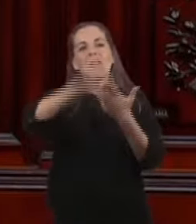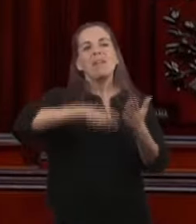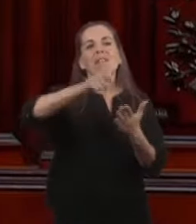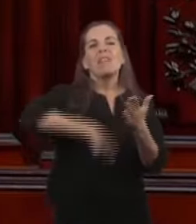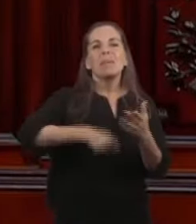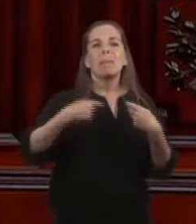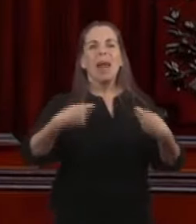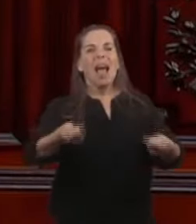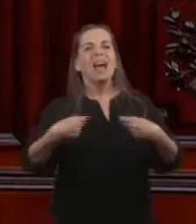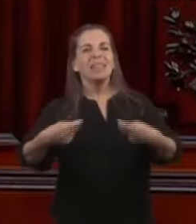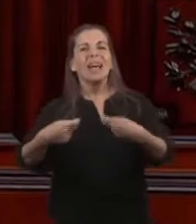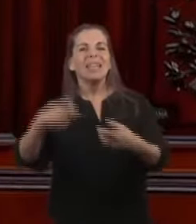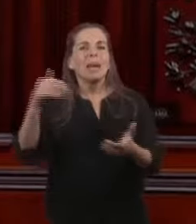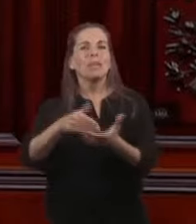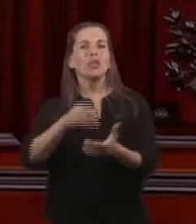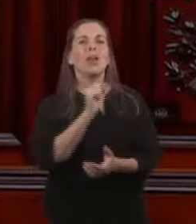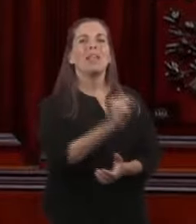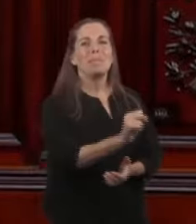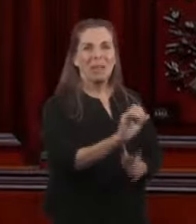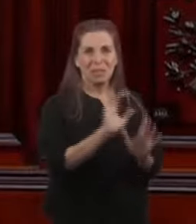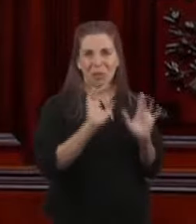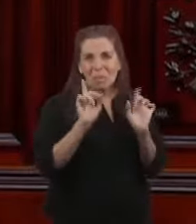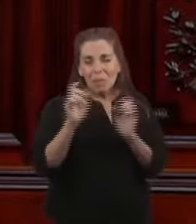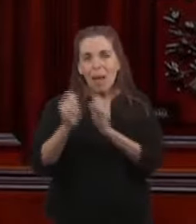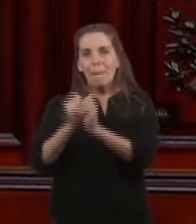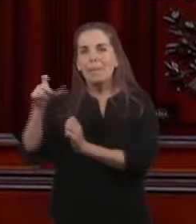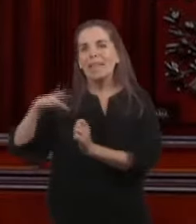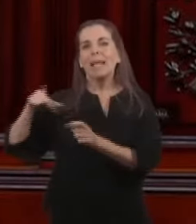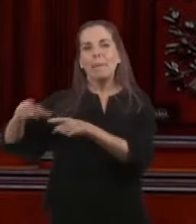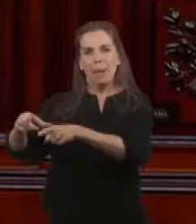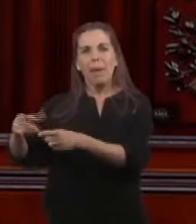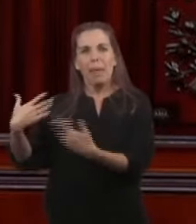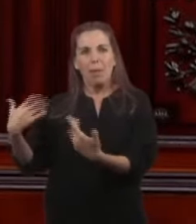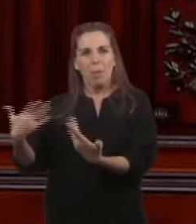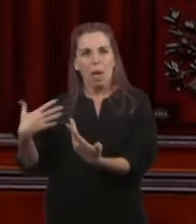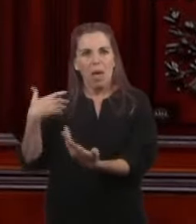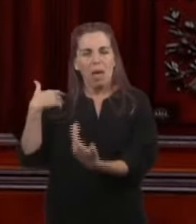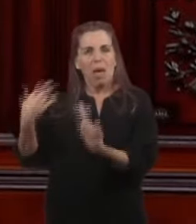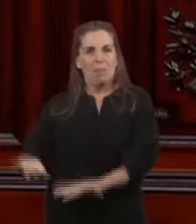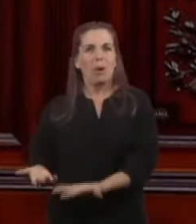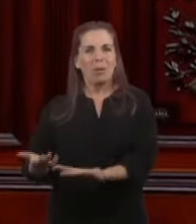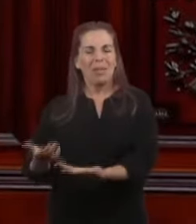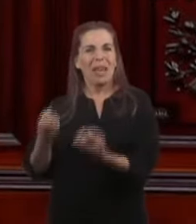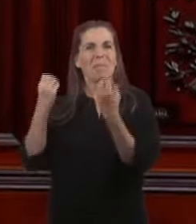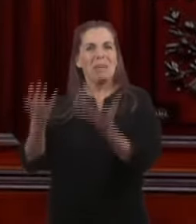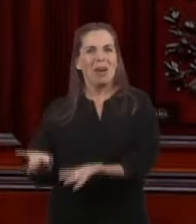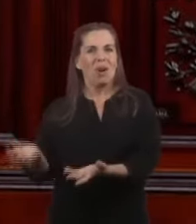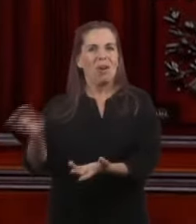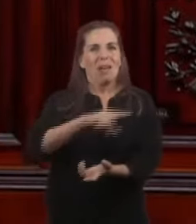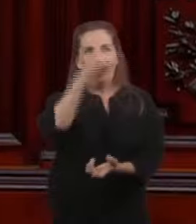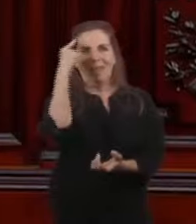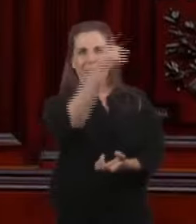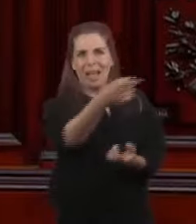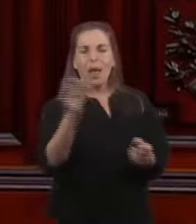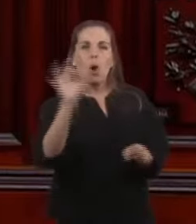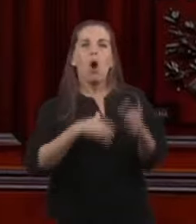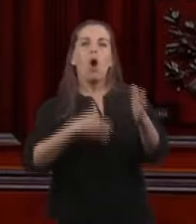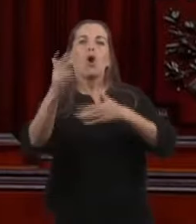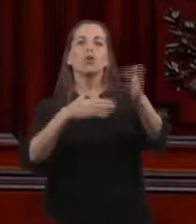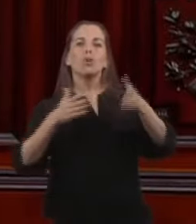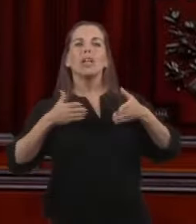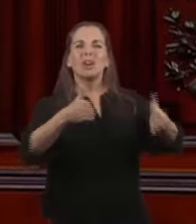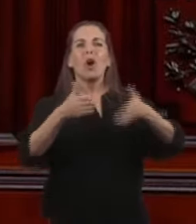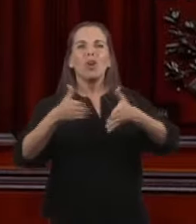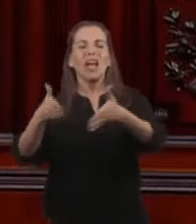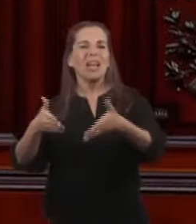de pesos en servici el sector privado puede proveer mejor y más barato gestionar no es hacer rutas que no conducen a ningún lado